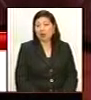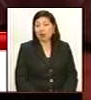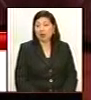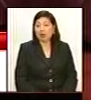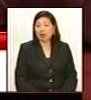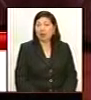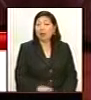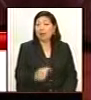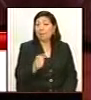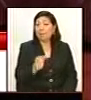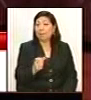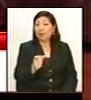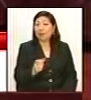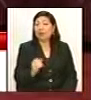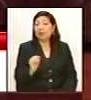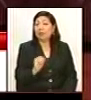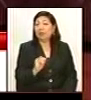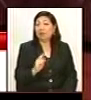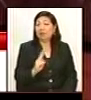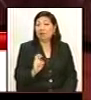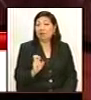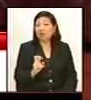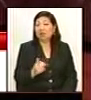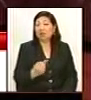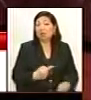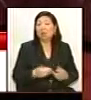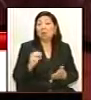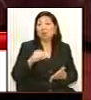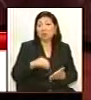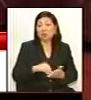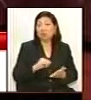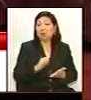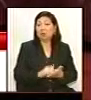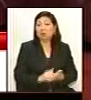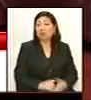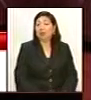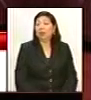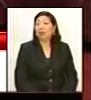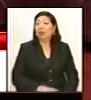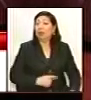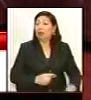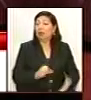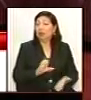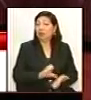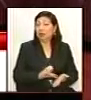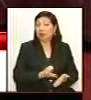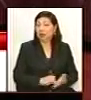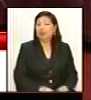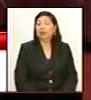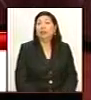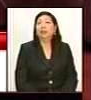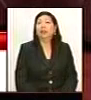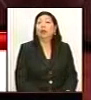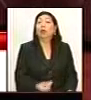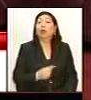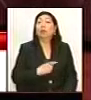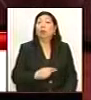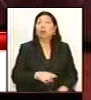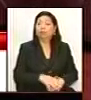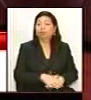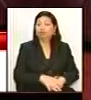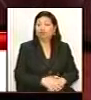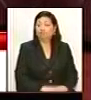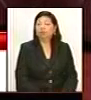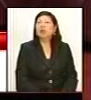al funcionario Silveira. Entonces lo pusieron en adición a sus funciones de gerente central de logística como jefe de